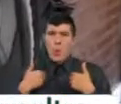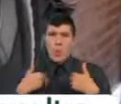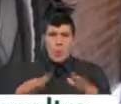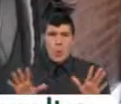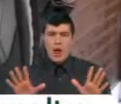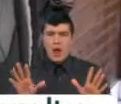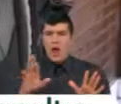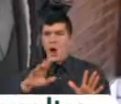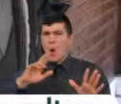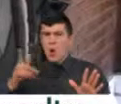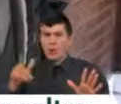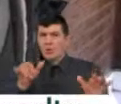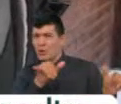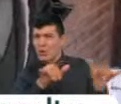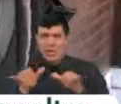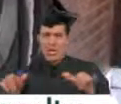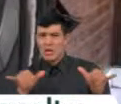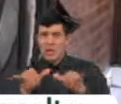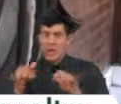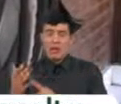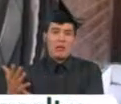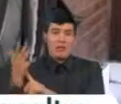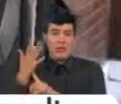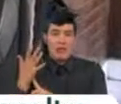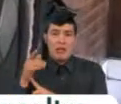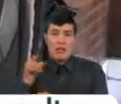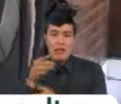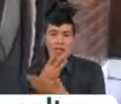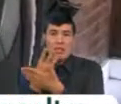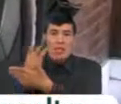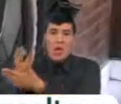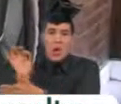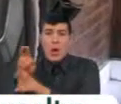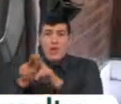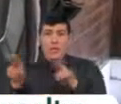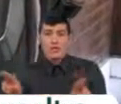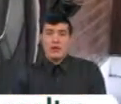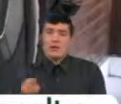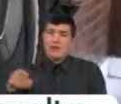otro similar que aparezcan en el portal o en internet es totalmente falso.